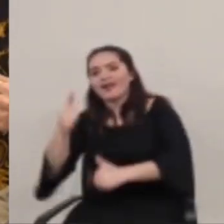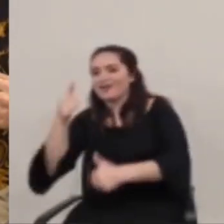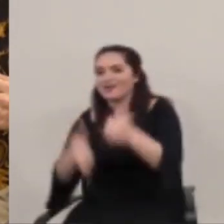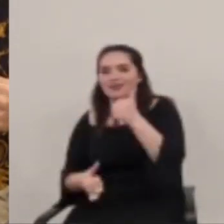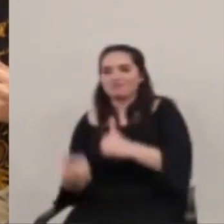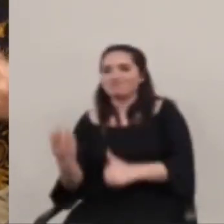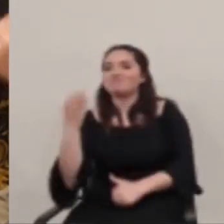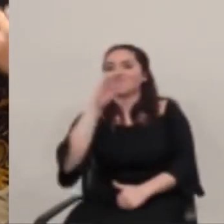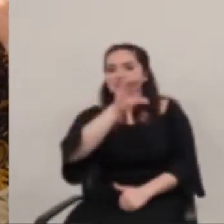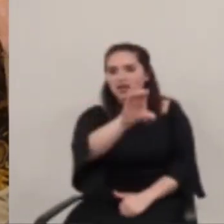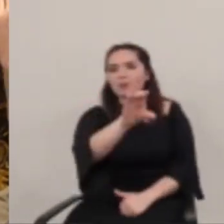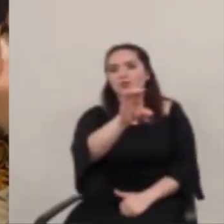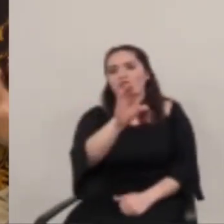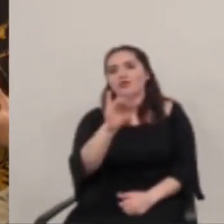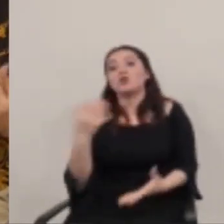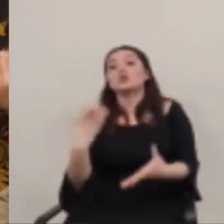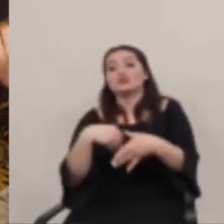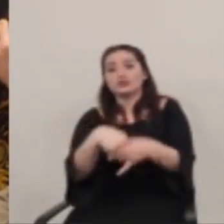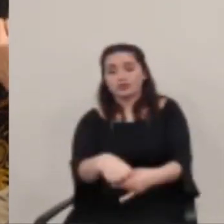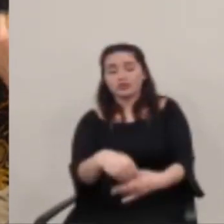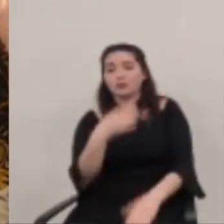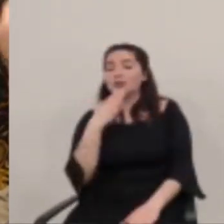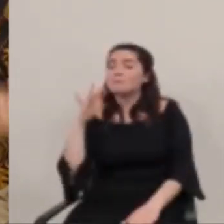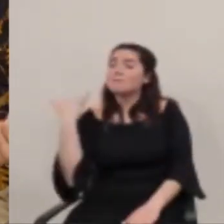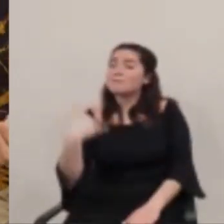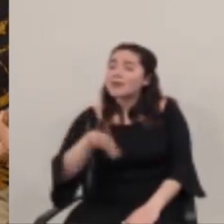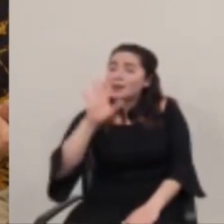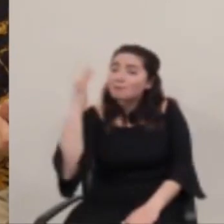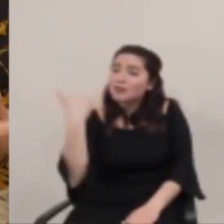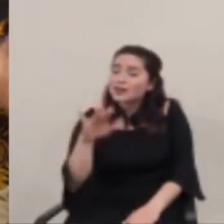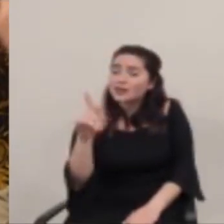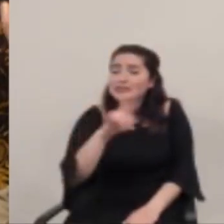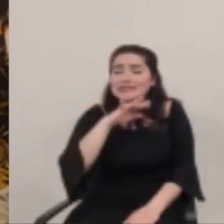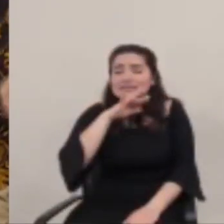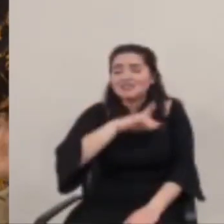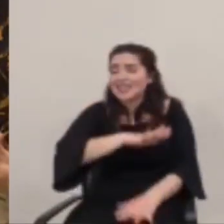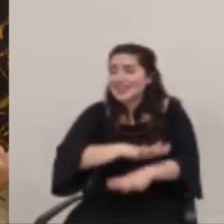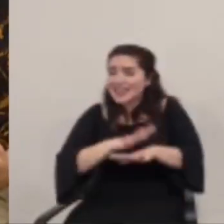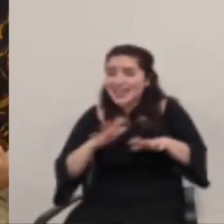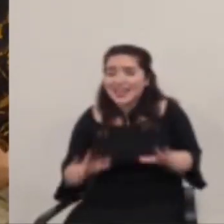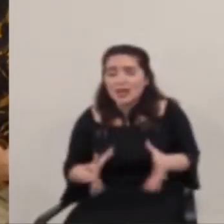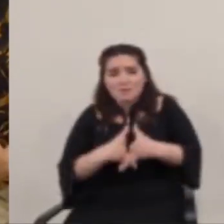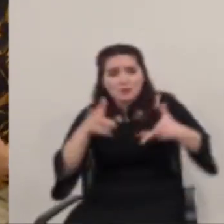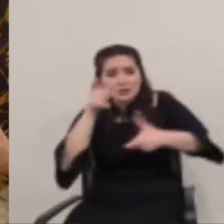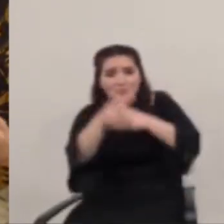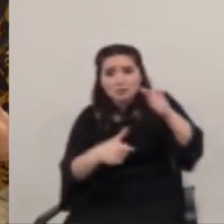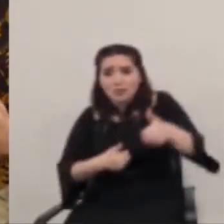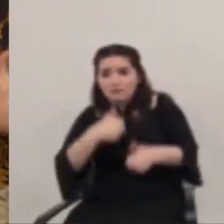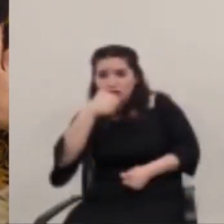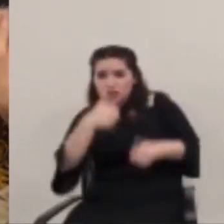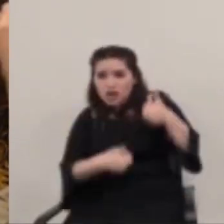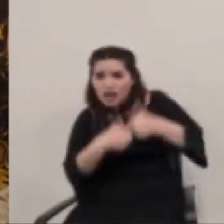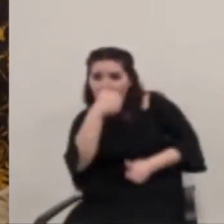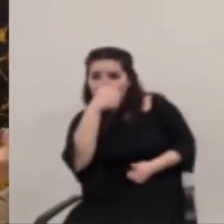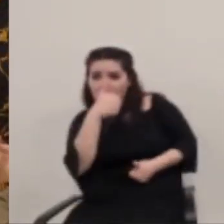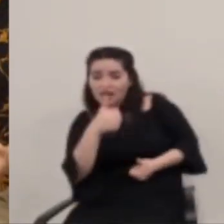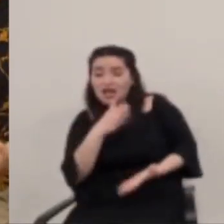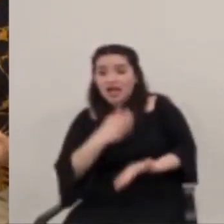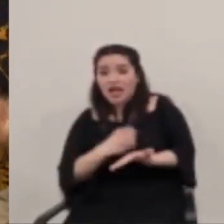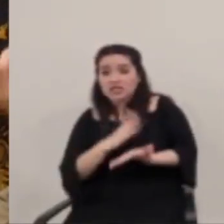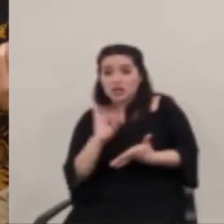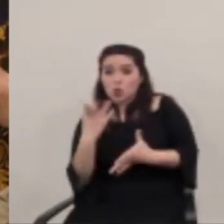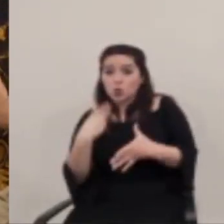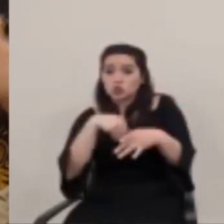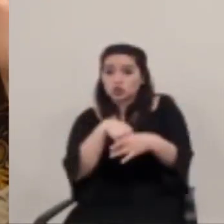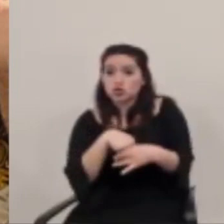y dos, que es más importante aún porque no te sirve de nada poder tener un montón de profesionales que te van a hacer una clase de inclusión